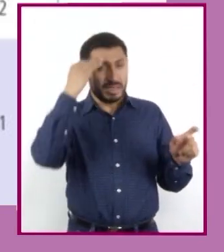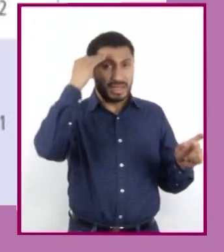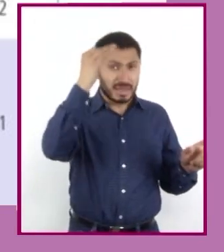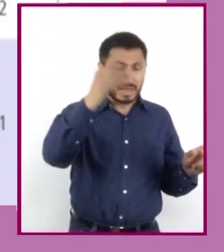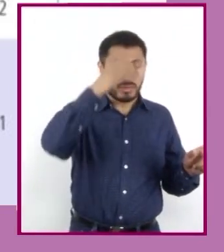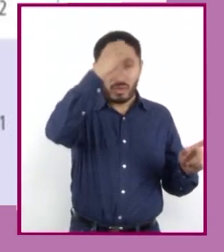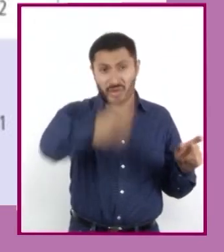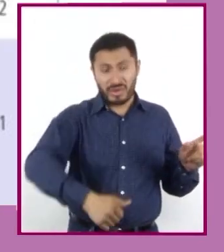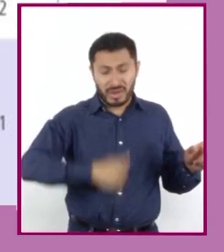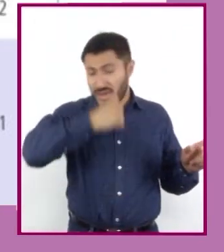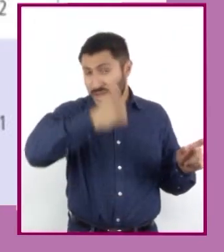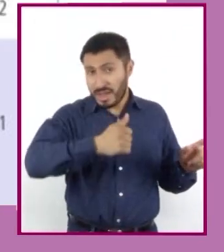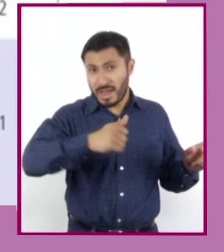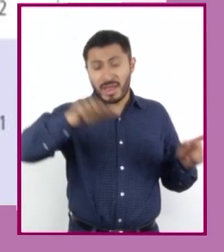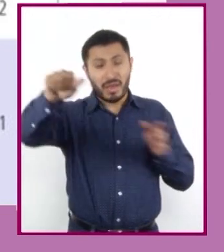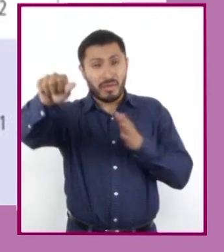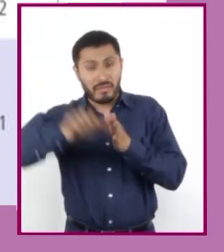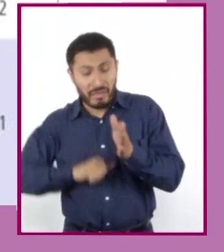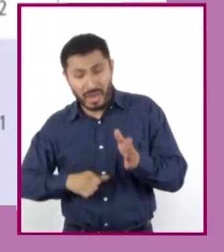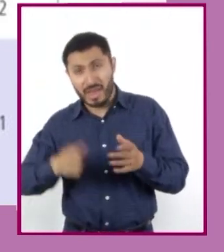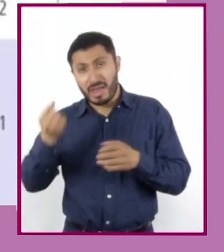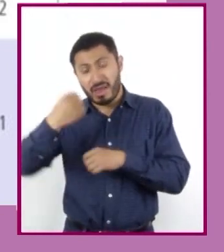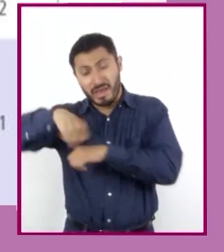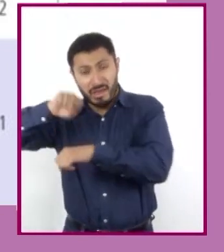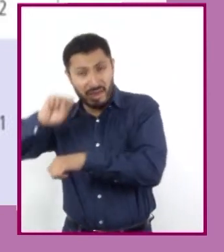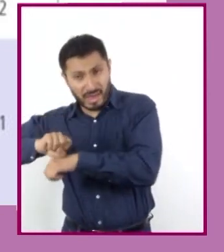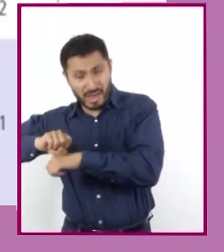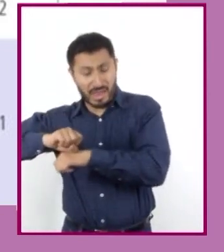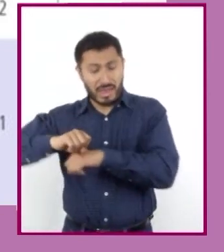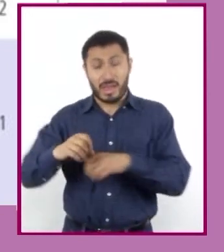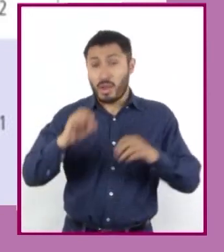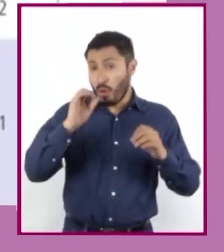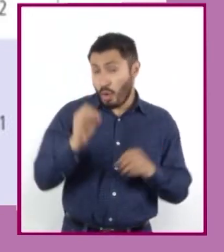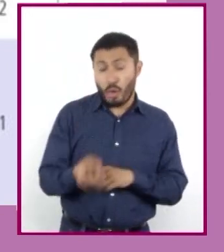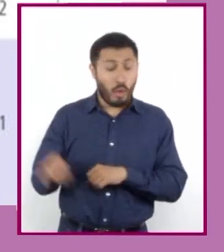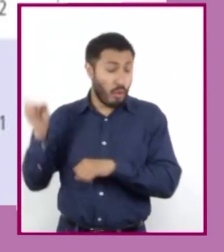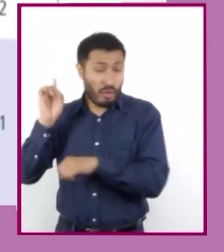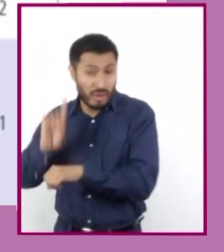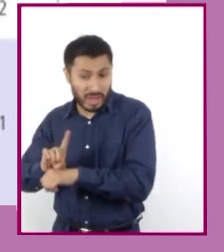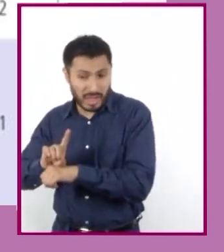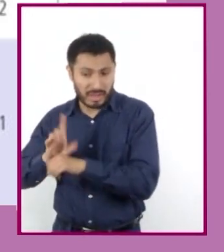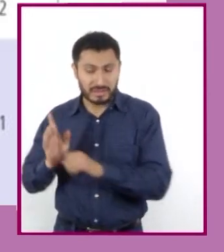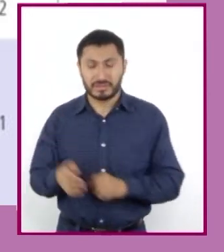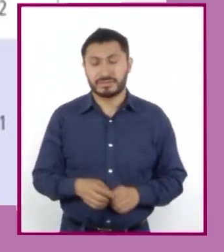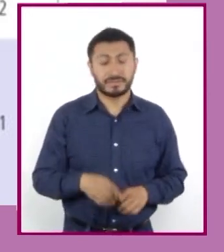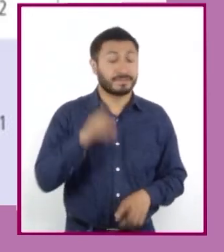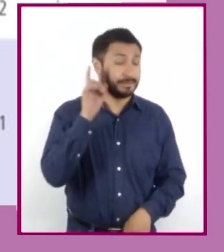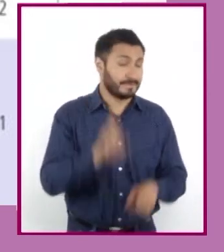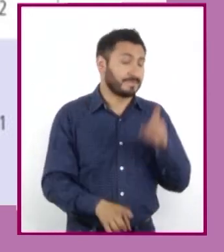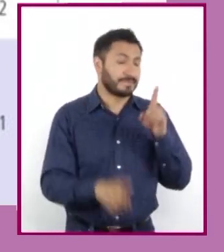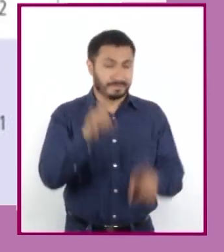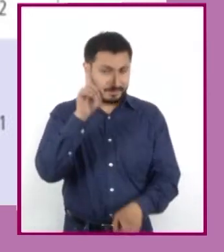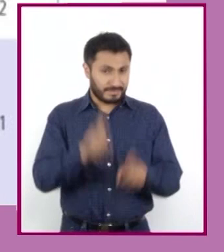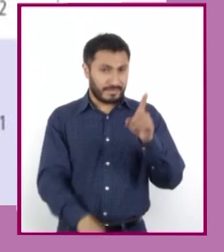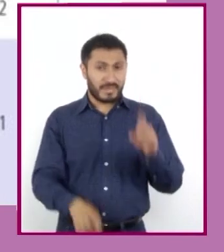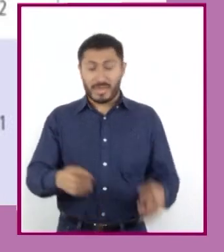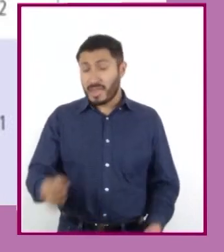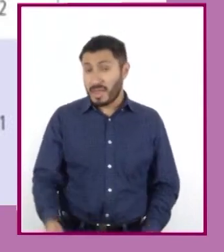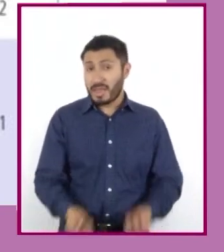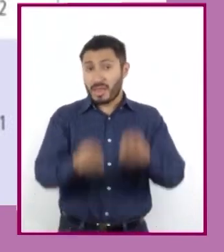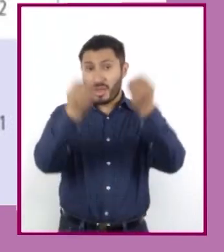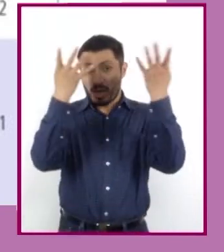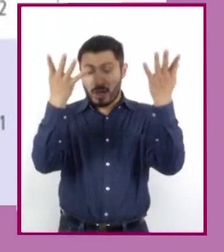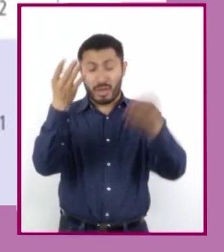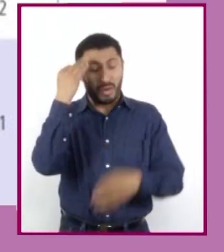por años, meses, semanas e incluso días. Todo depende de cuánto va